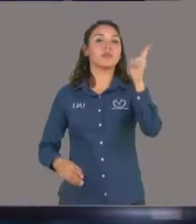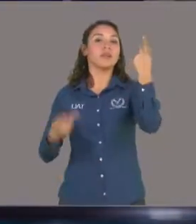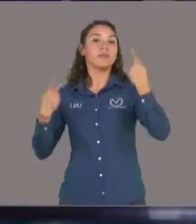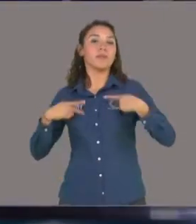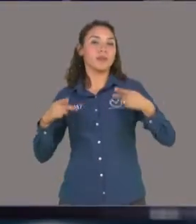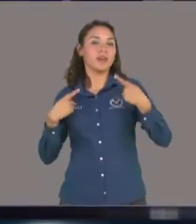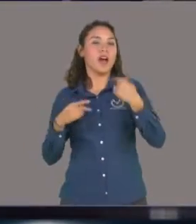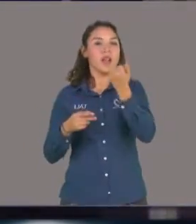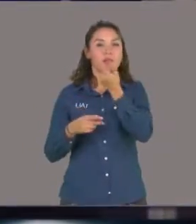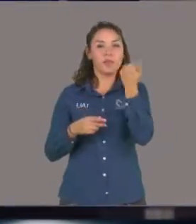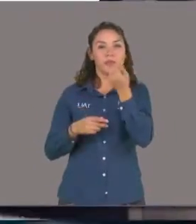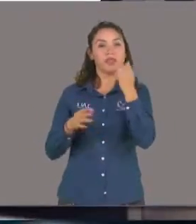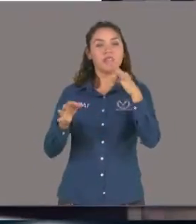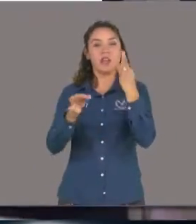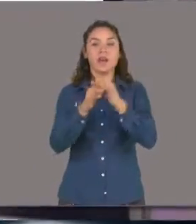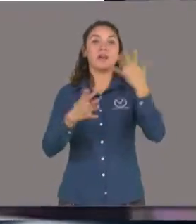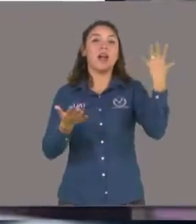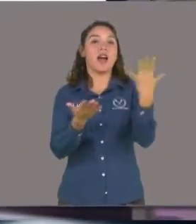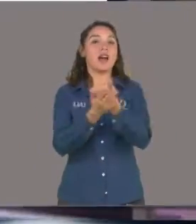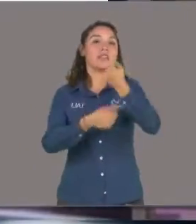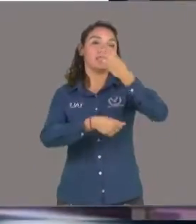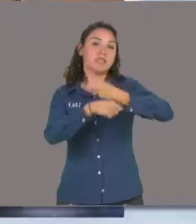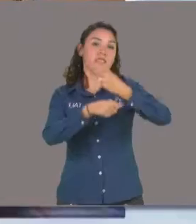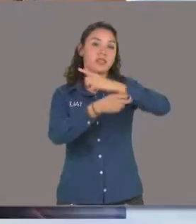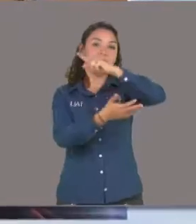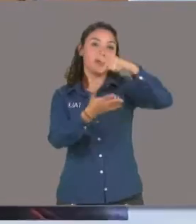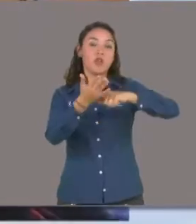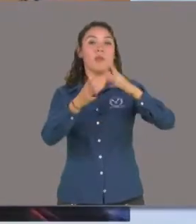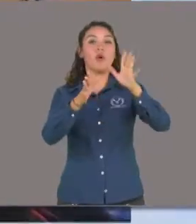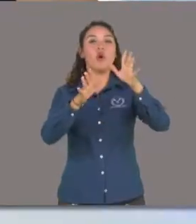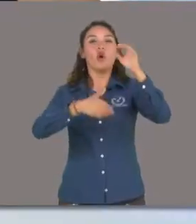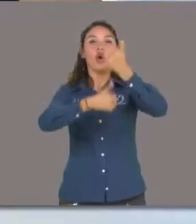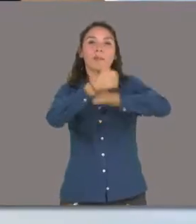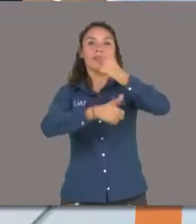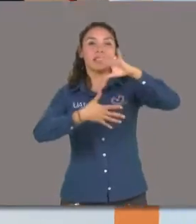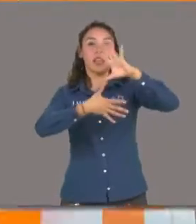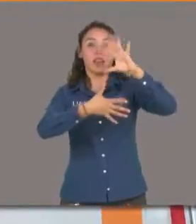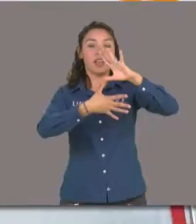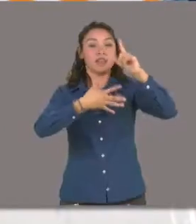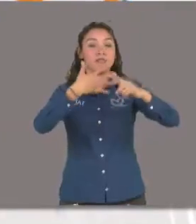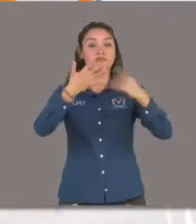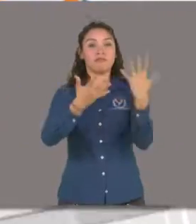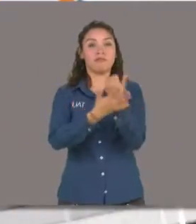Universitarios de esta Casa de Estudios ganan el tercer lugar en concurso latinoamericano de robótica.